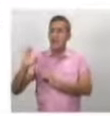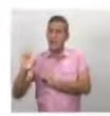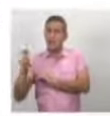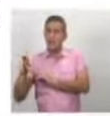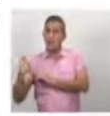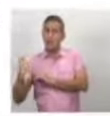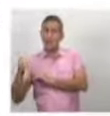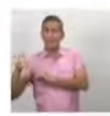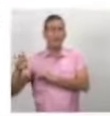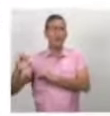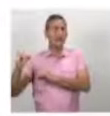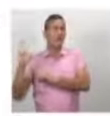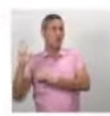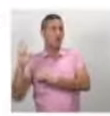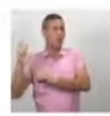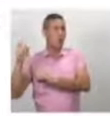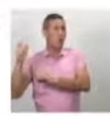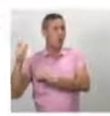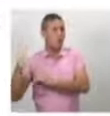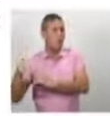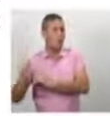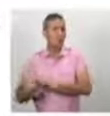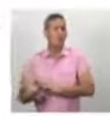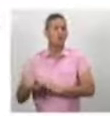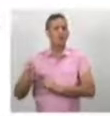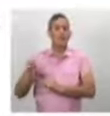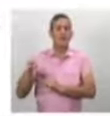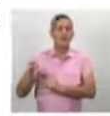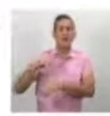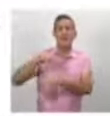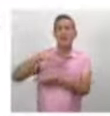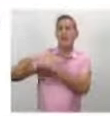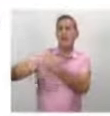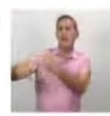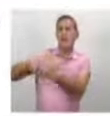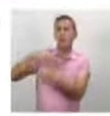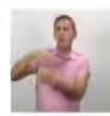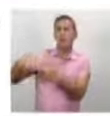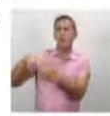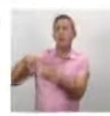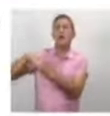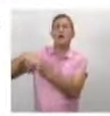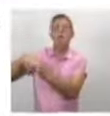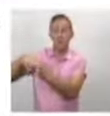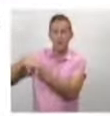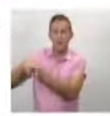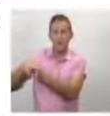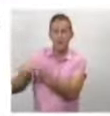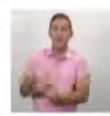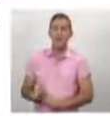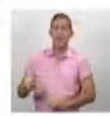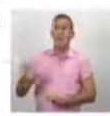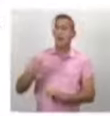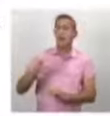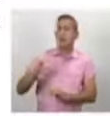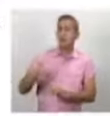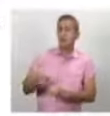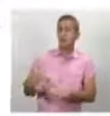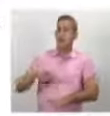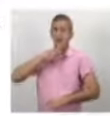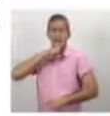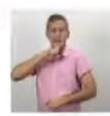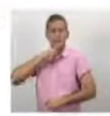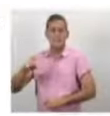definido, un citoplasma complejo, dividido por un sistema de membrana y con presencia de